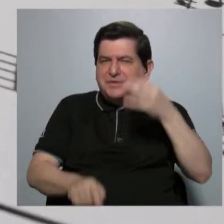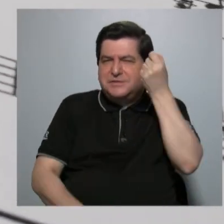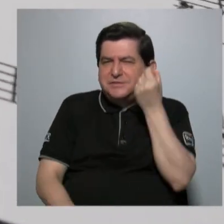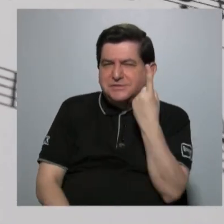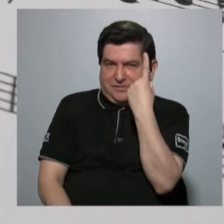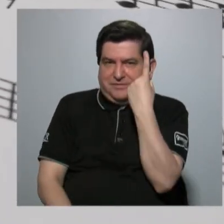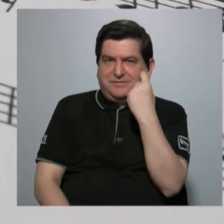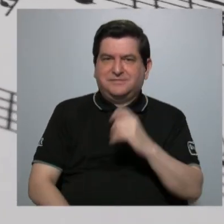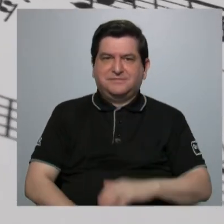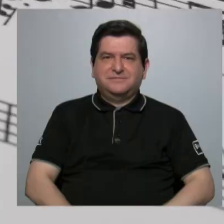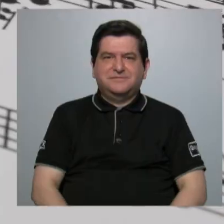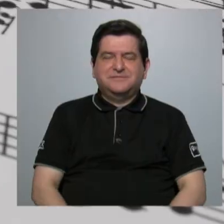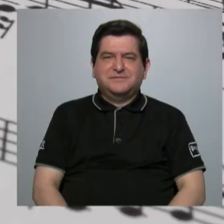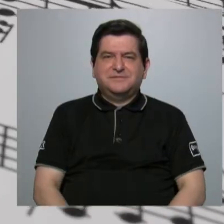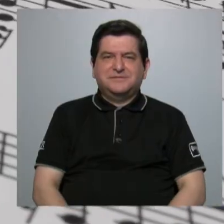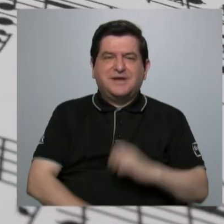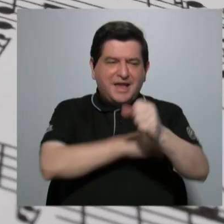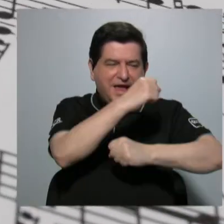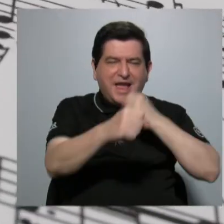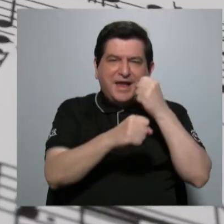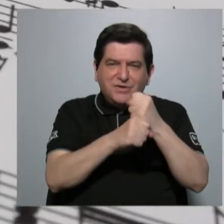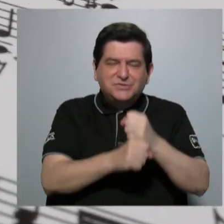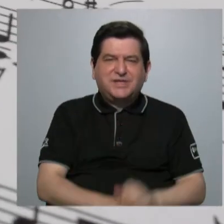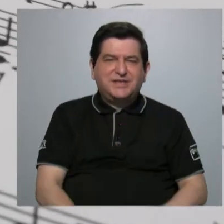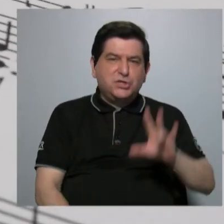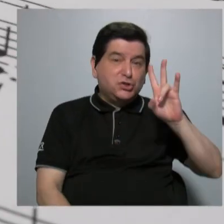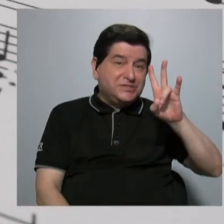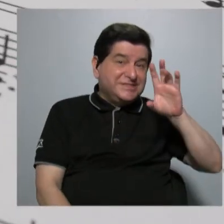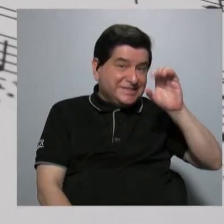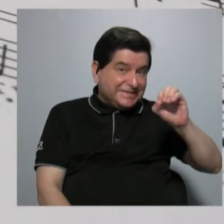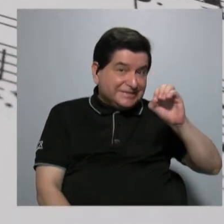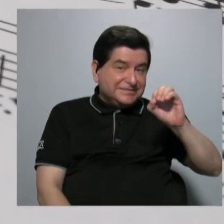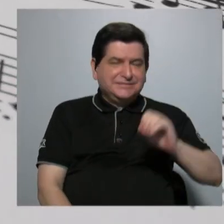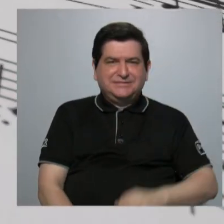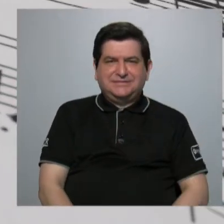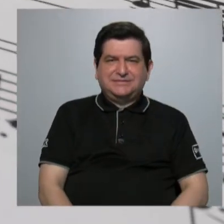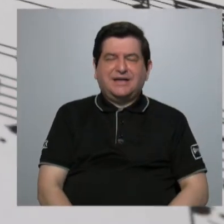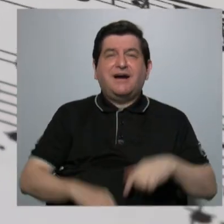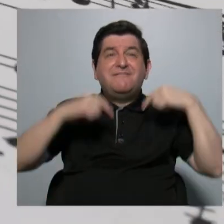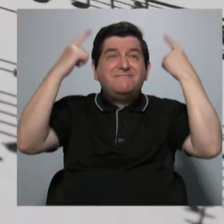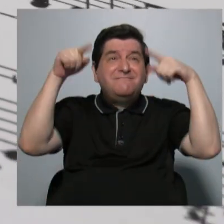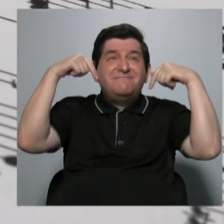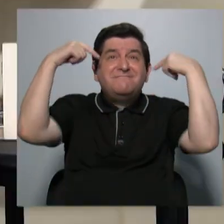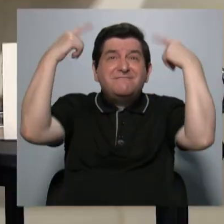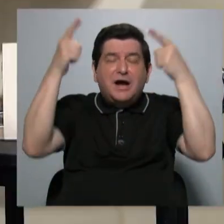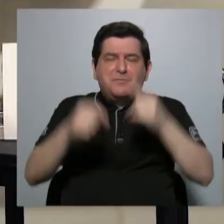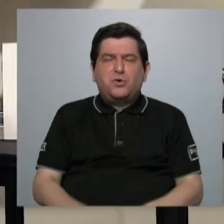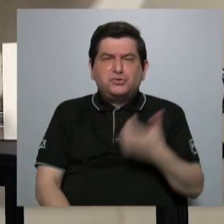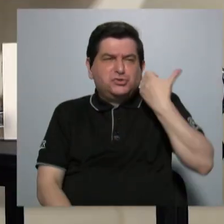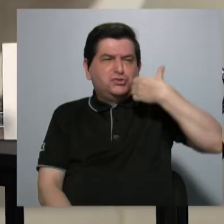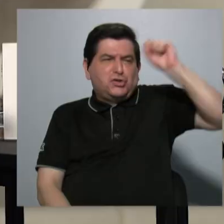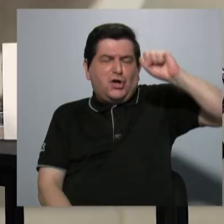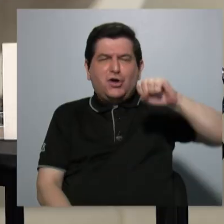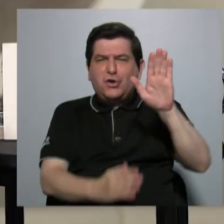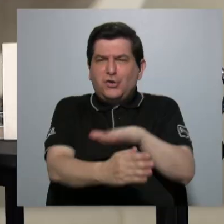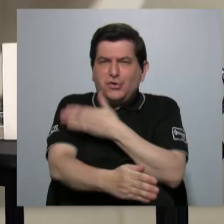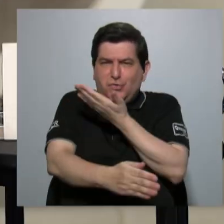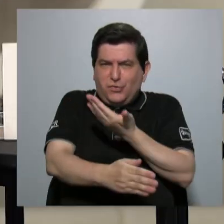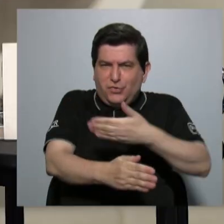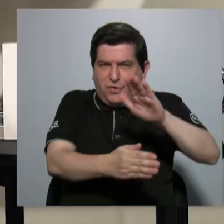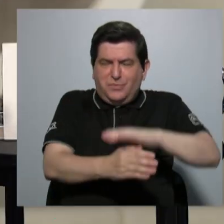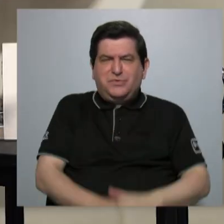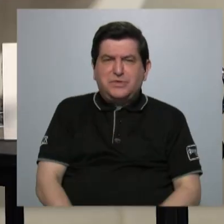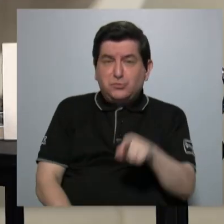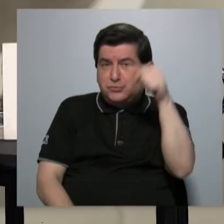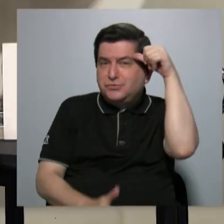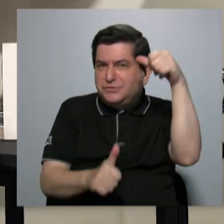entienda que en los años 70, cuando hay la famosa revolución musical, ¿verdad?